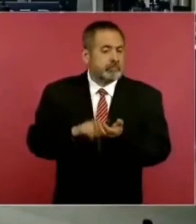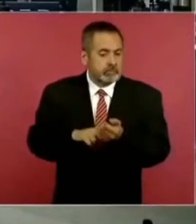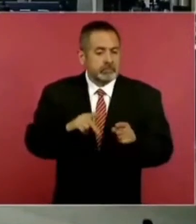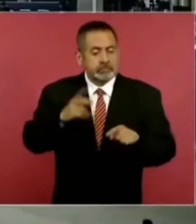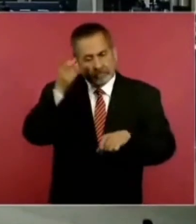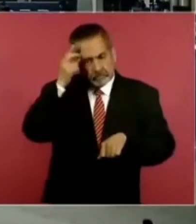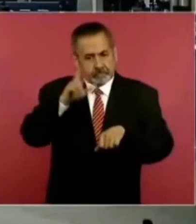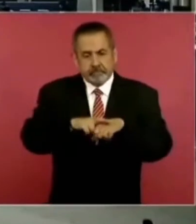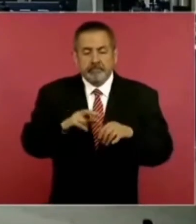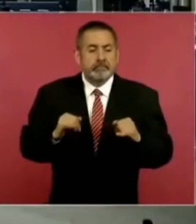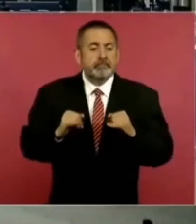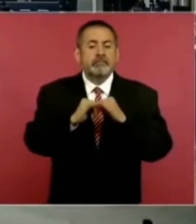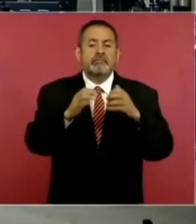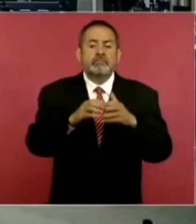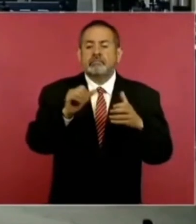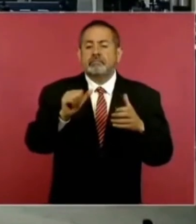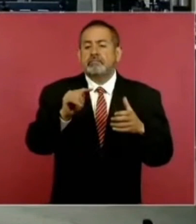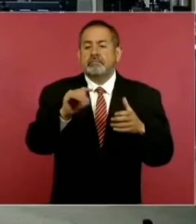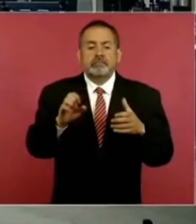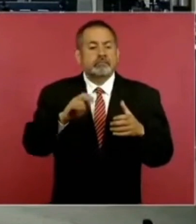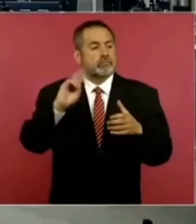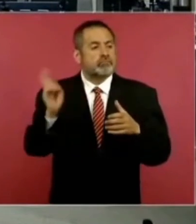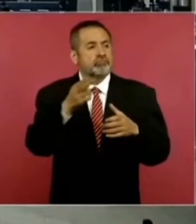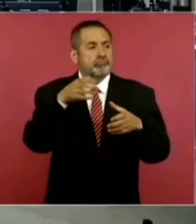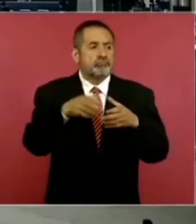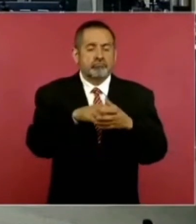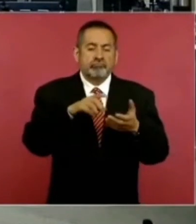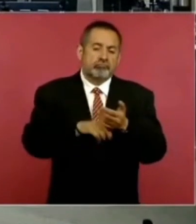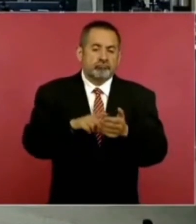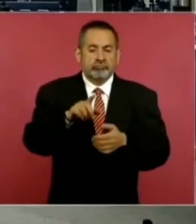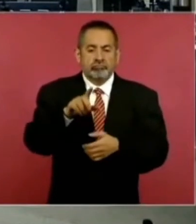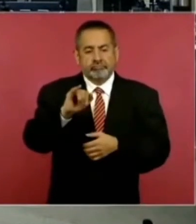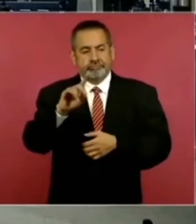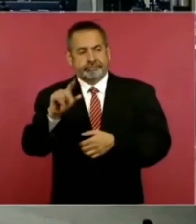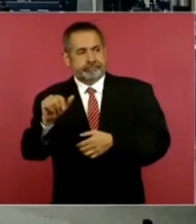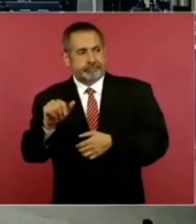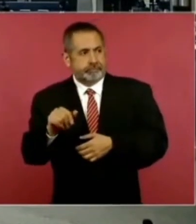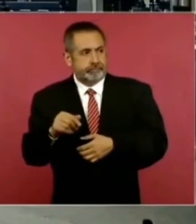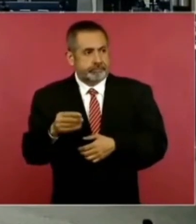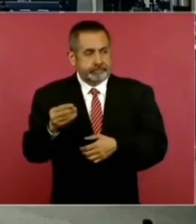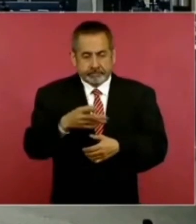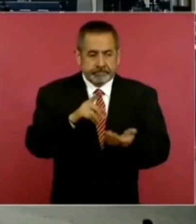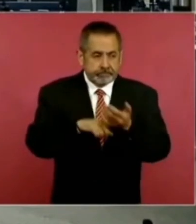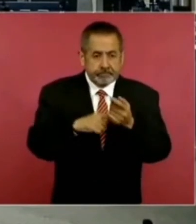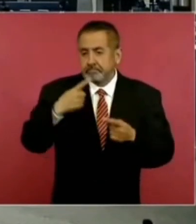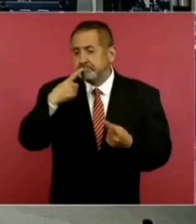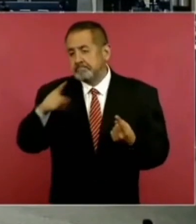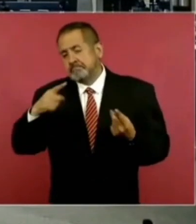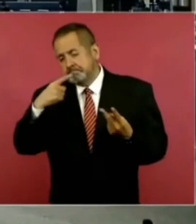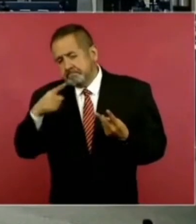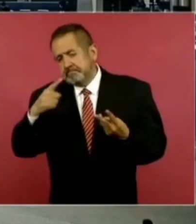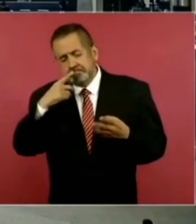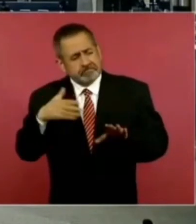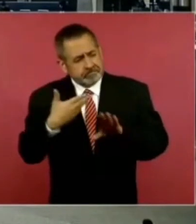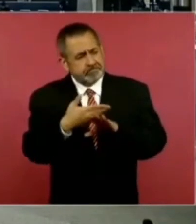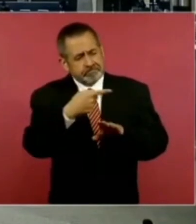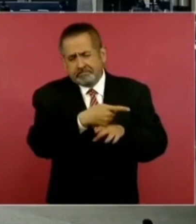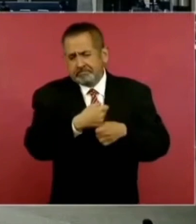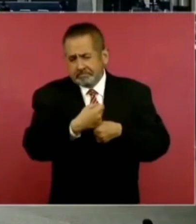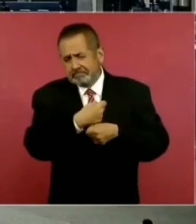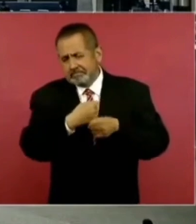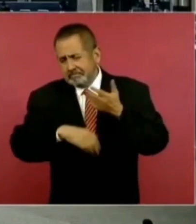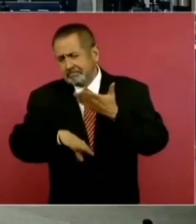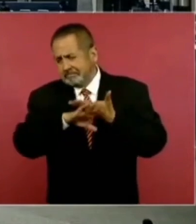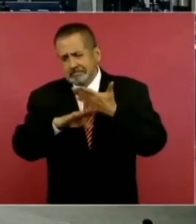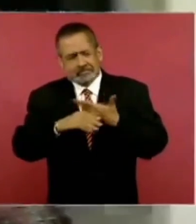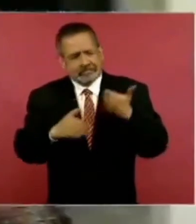directora del Instituto de Artes de la Universidad La Ida. Pese a las denuncias de los estudiantes en su contra por hostigamiento,